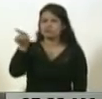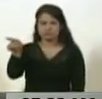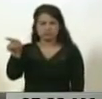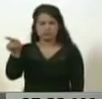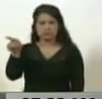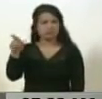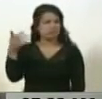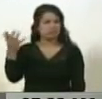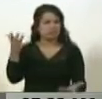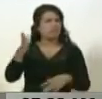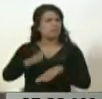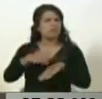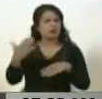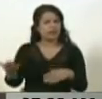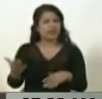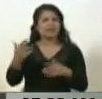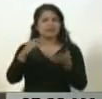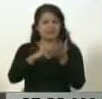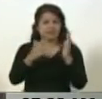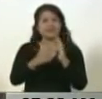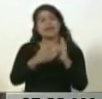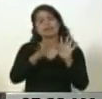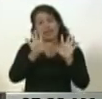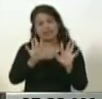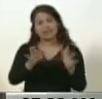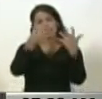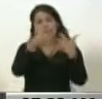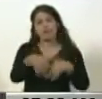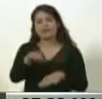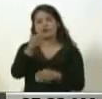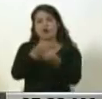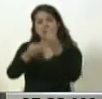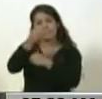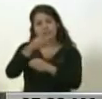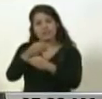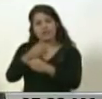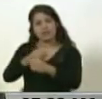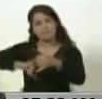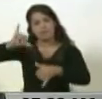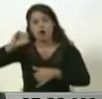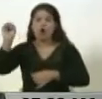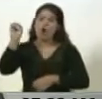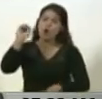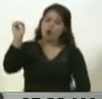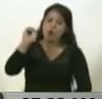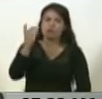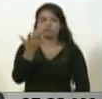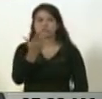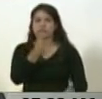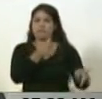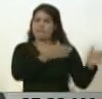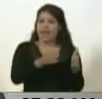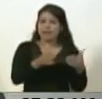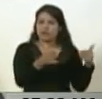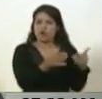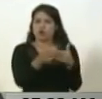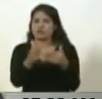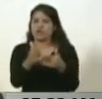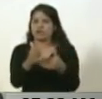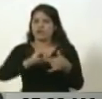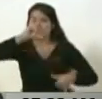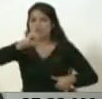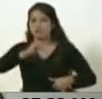parte de una nueva oleada de esto que se ha denominado la guerra económica? Es parte, es una de las aristas del ataque a la economía